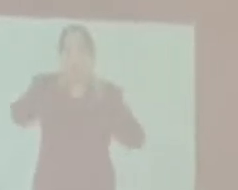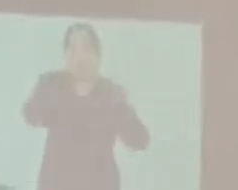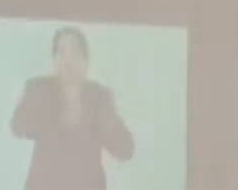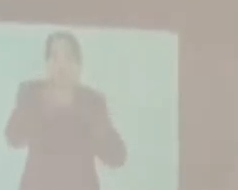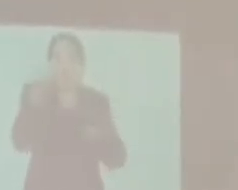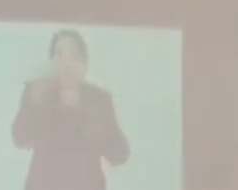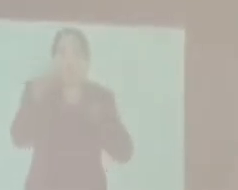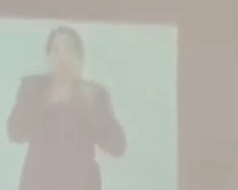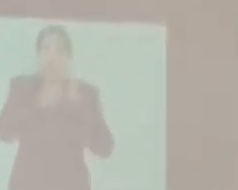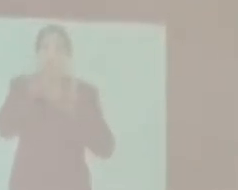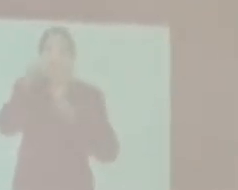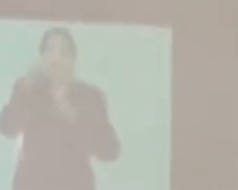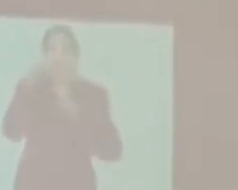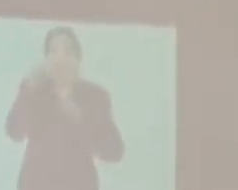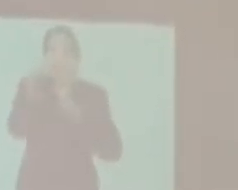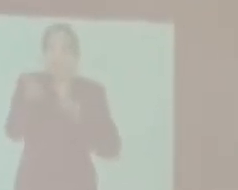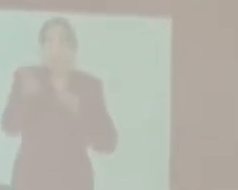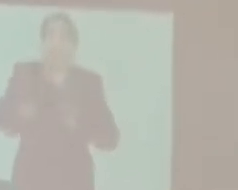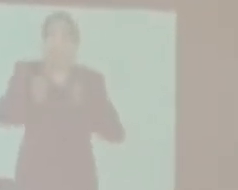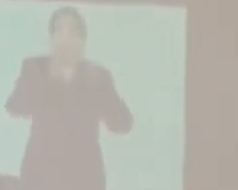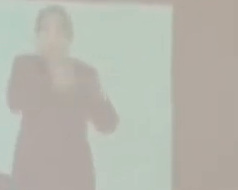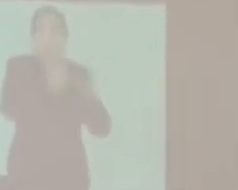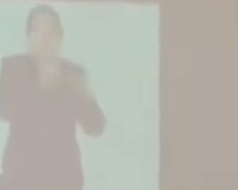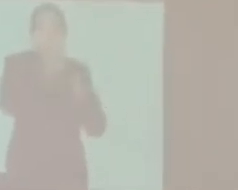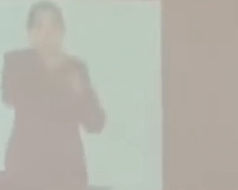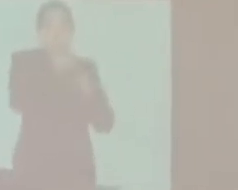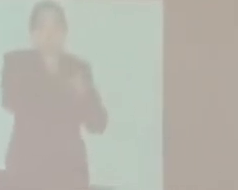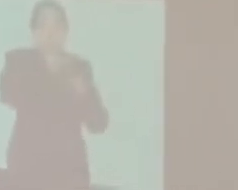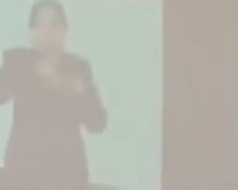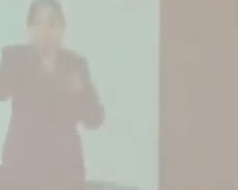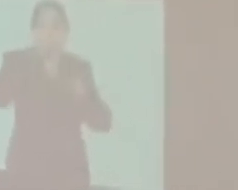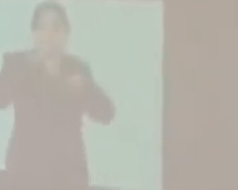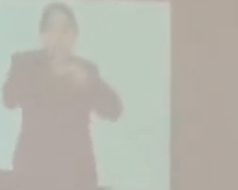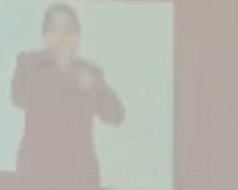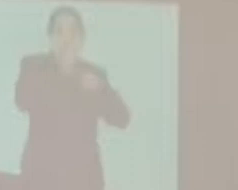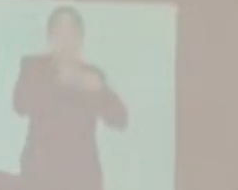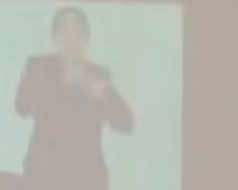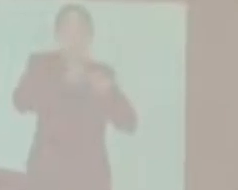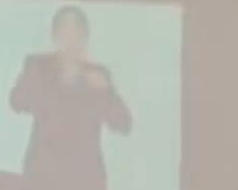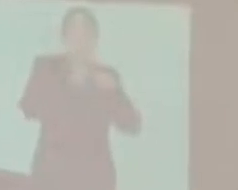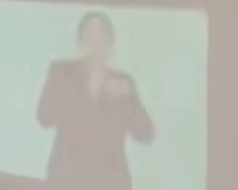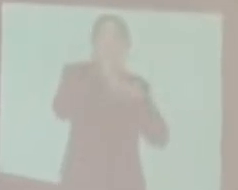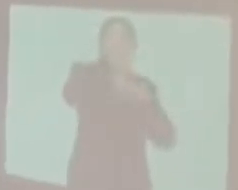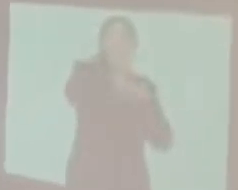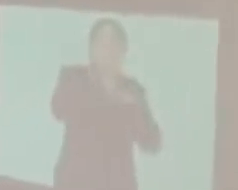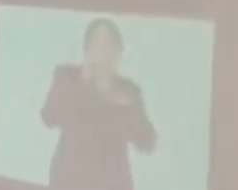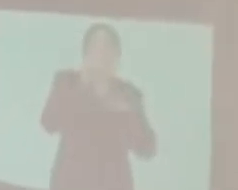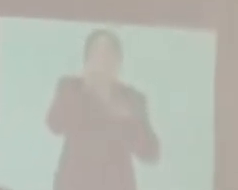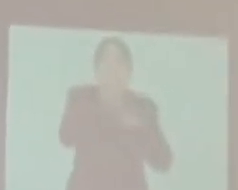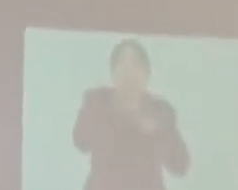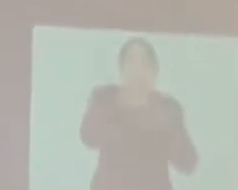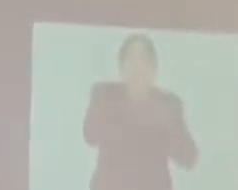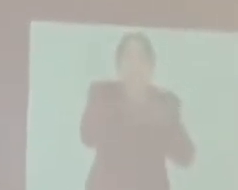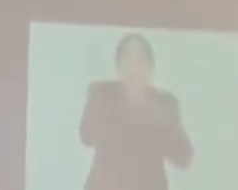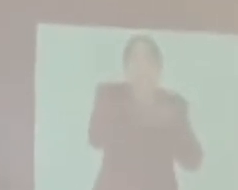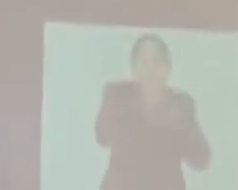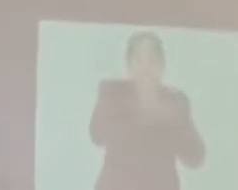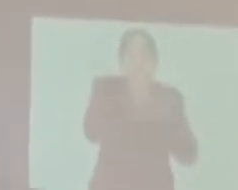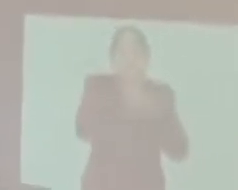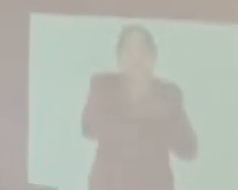en 2021 la máxima escala de calificación. Sin aumento de impuestos y con